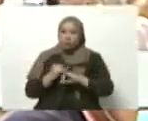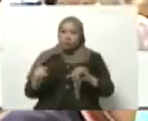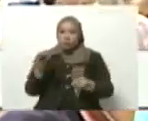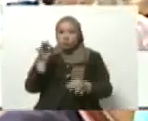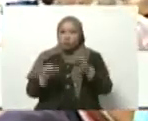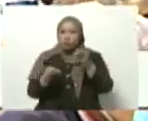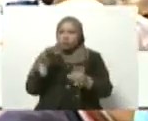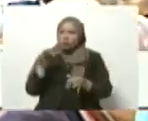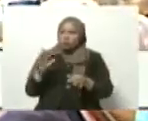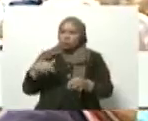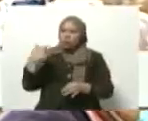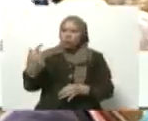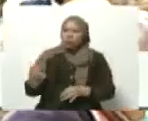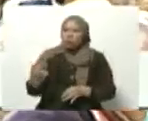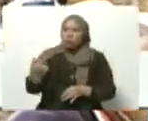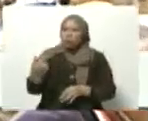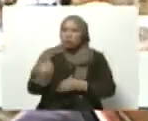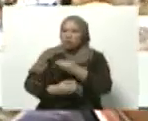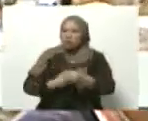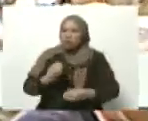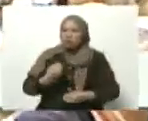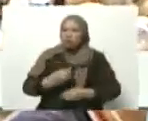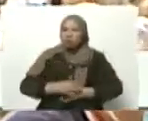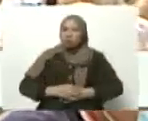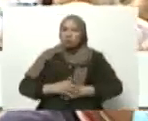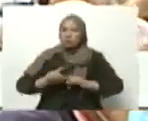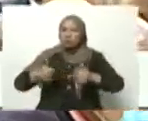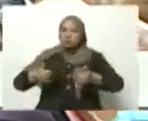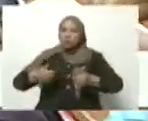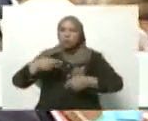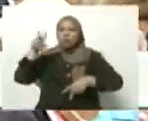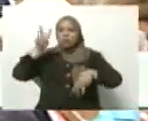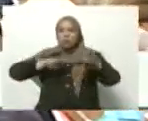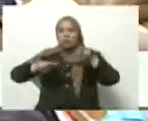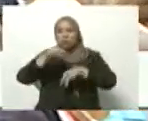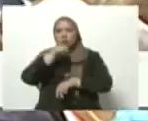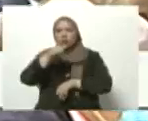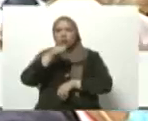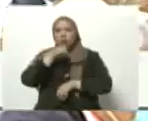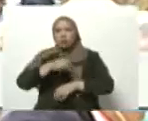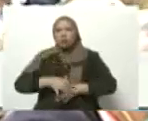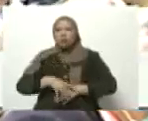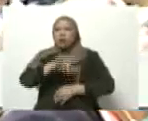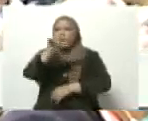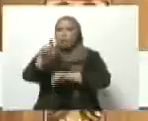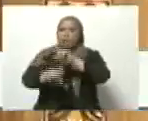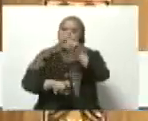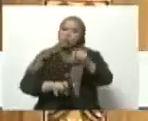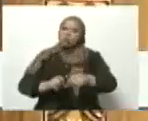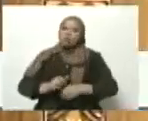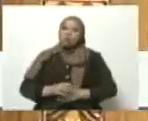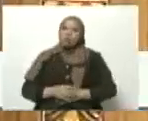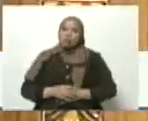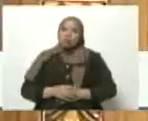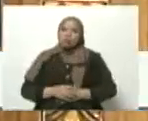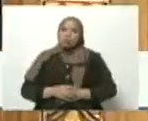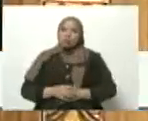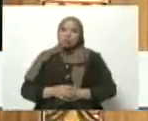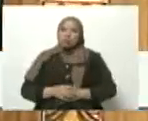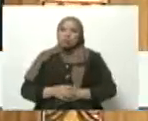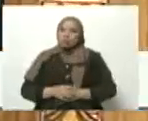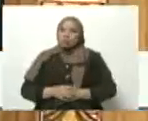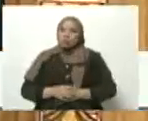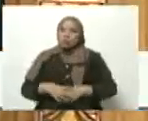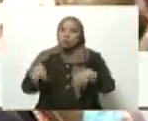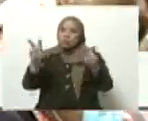actuará. A partir de esa brillante posición que usted ha hecho, señor embajador, yo le pregunto... Estados Unidos está pagando de alguna